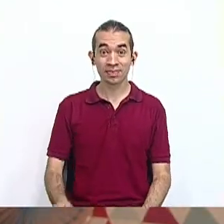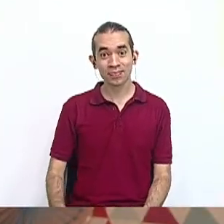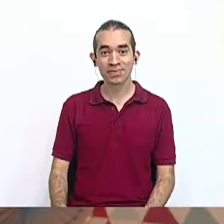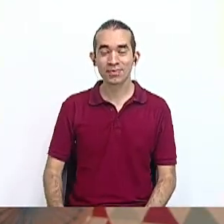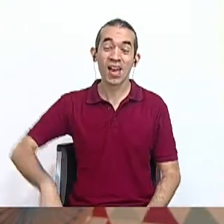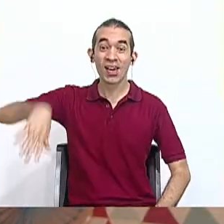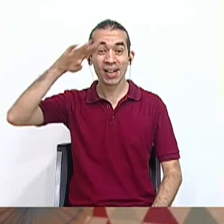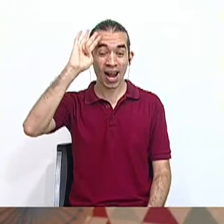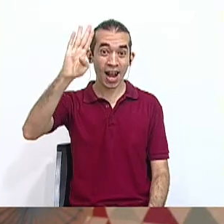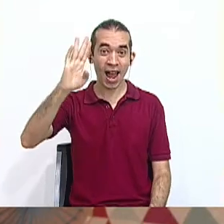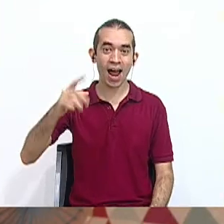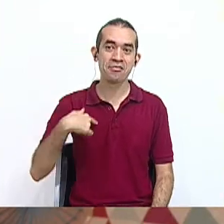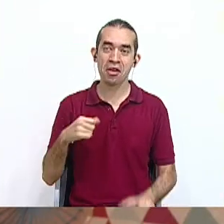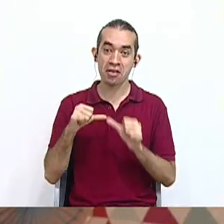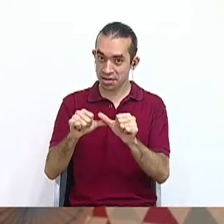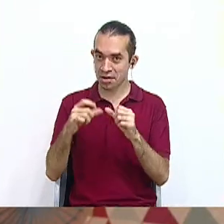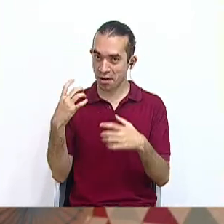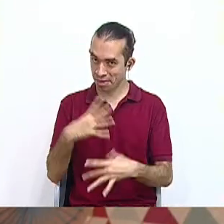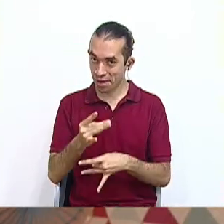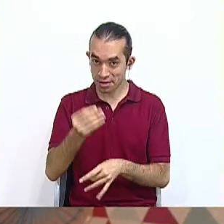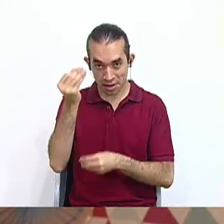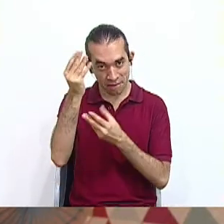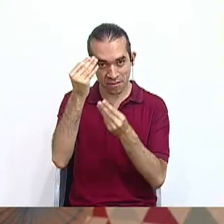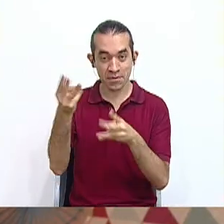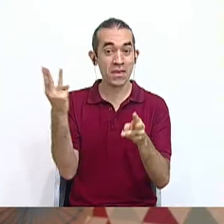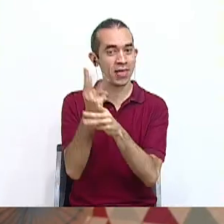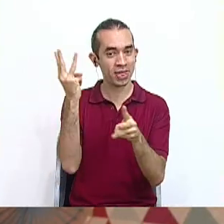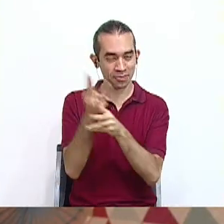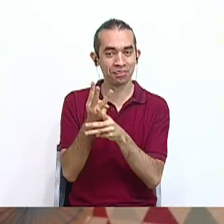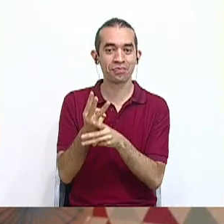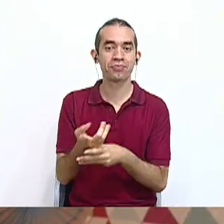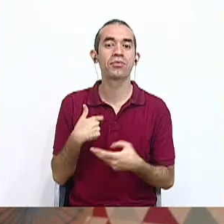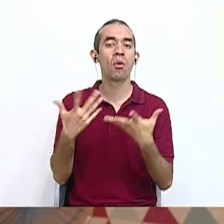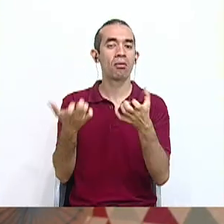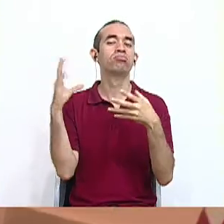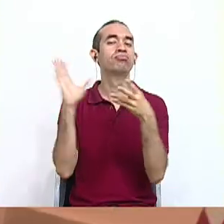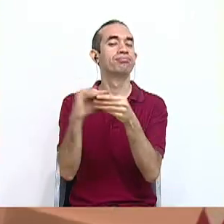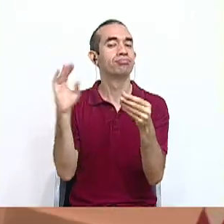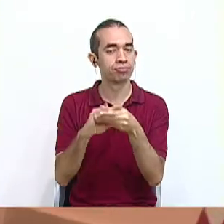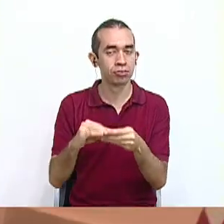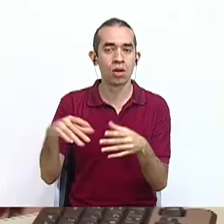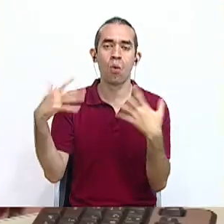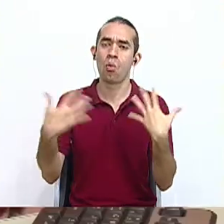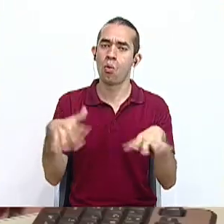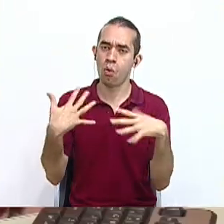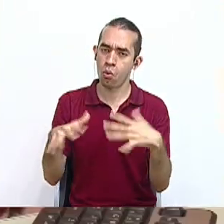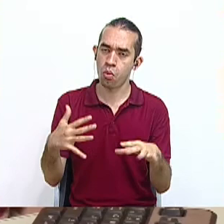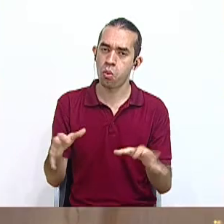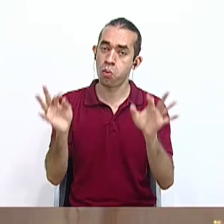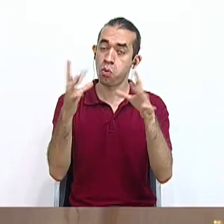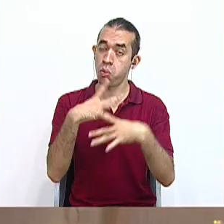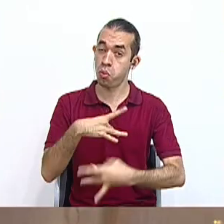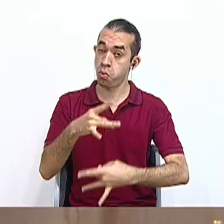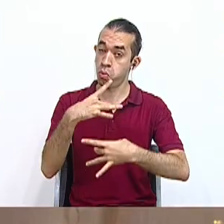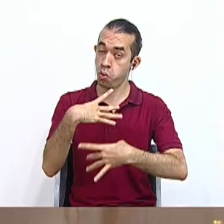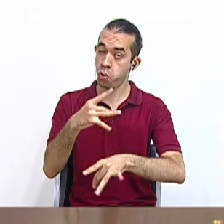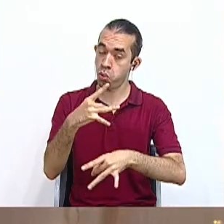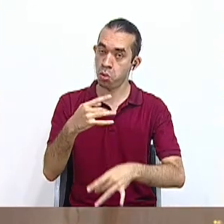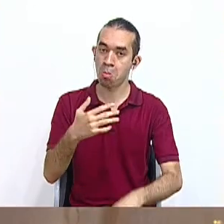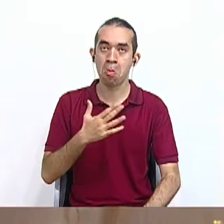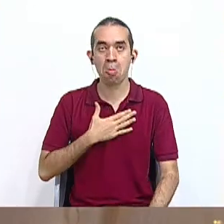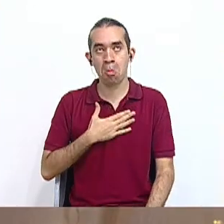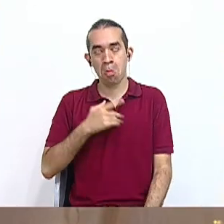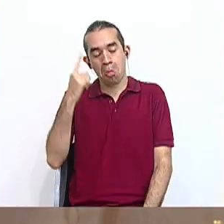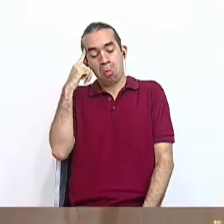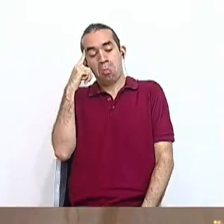Hola, yo sigo aquí con mis curiosidades de matemática y hoy quiero contarles algo muy interesante. Una creería que